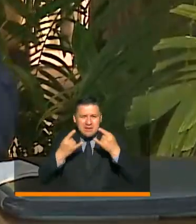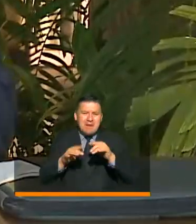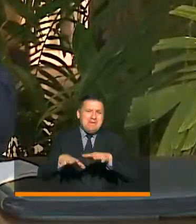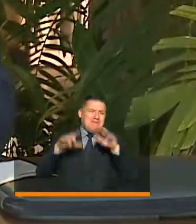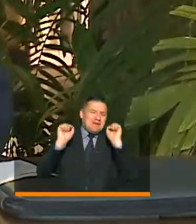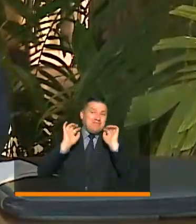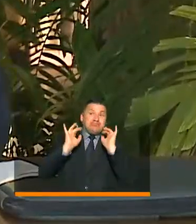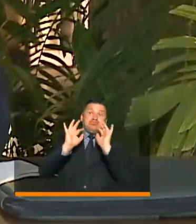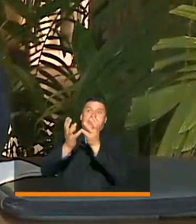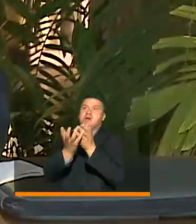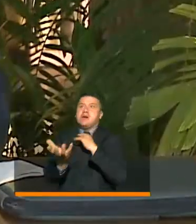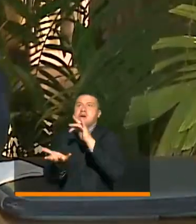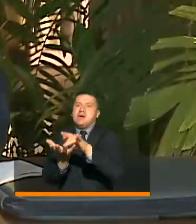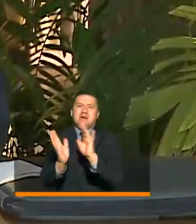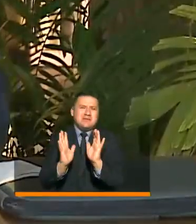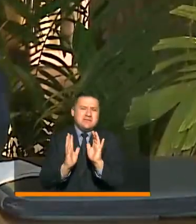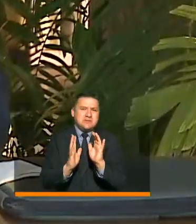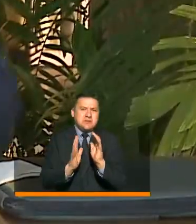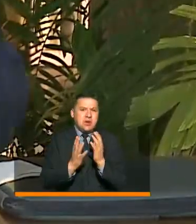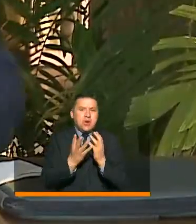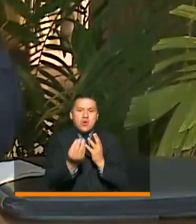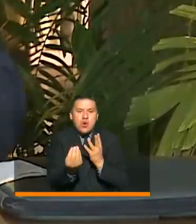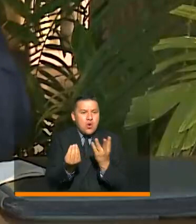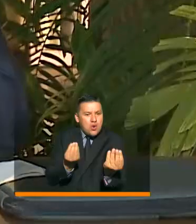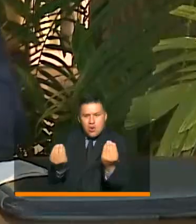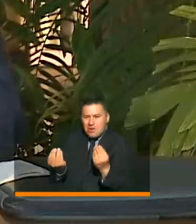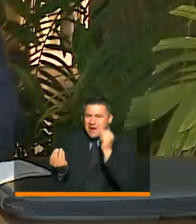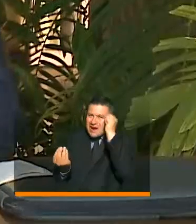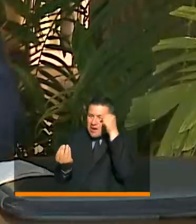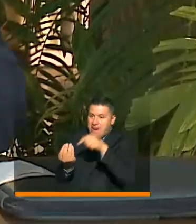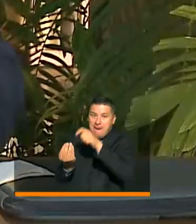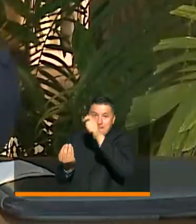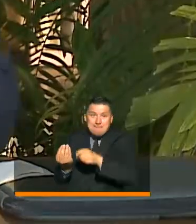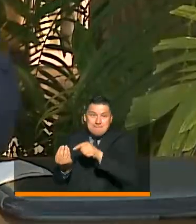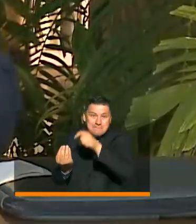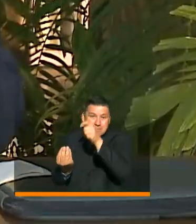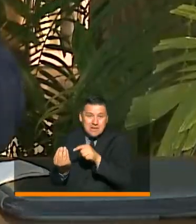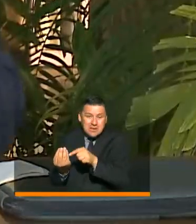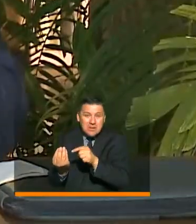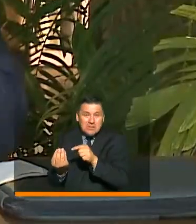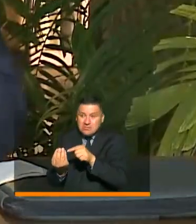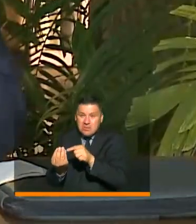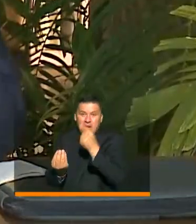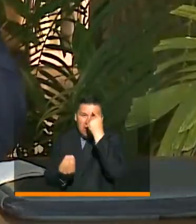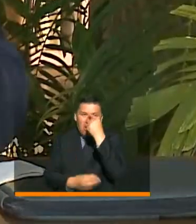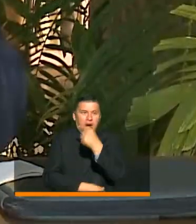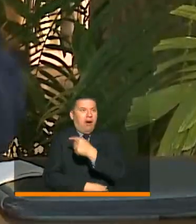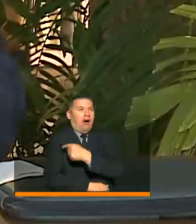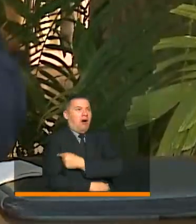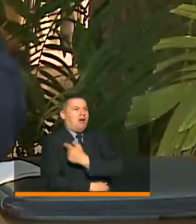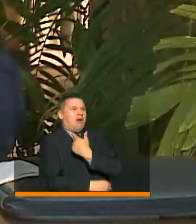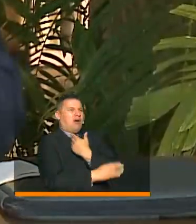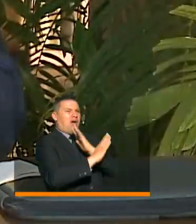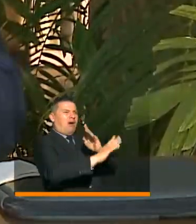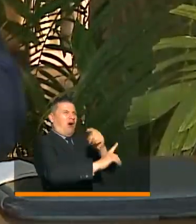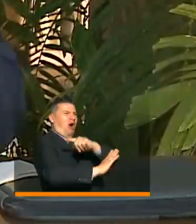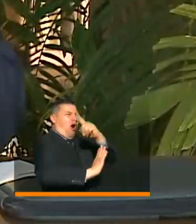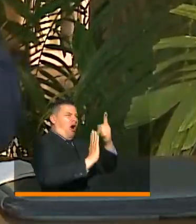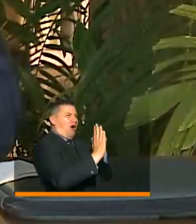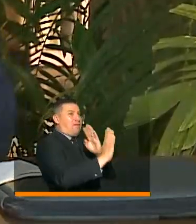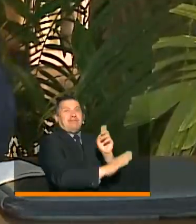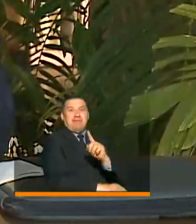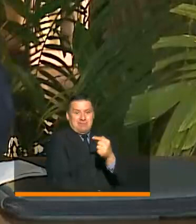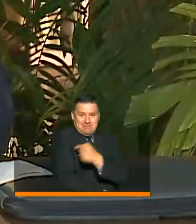evitar aglomeraciones y la protección de los grupos de riesgo. Recordar que las personas con una dosis no tienen inmunidad y deben seguirse